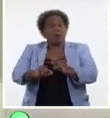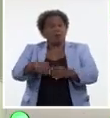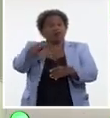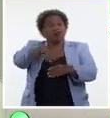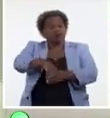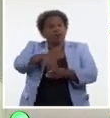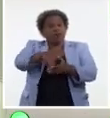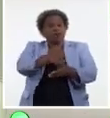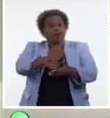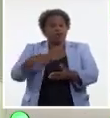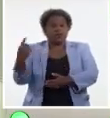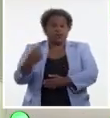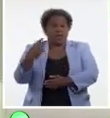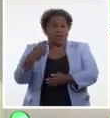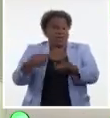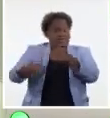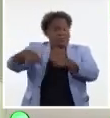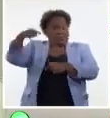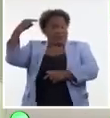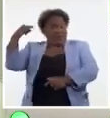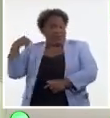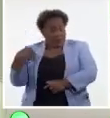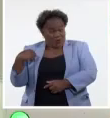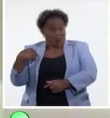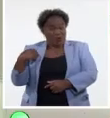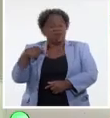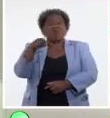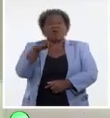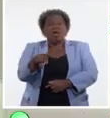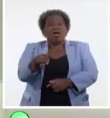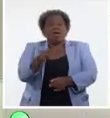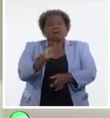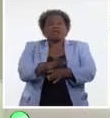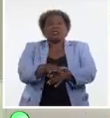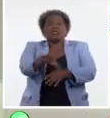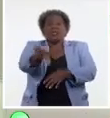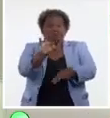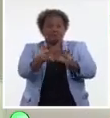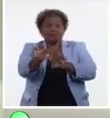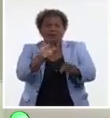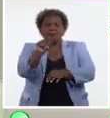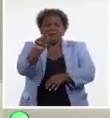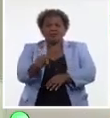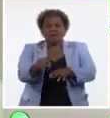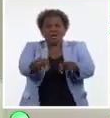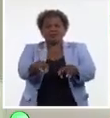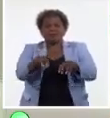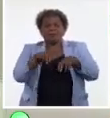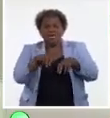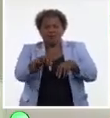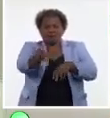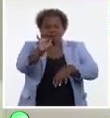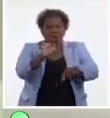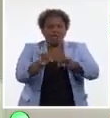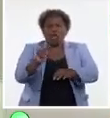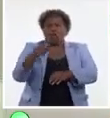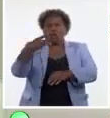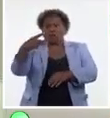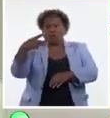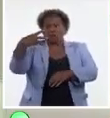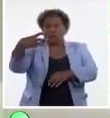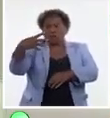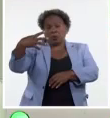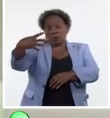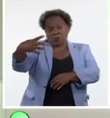las pasadas elecciones fue a partir de los nominados en las asambleas que podían ser dos tres cuatro